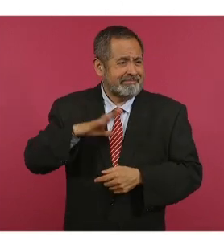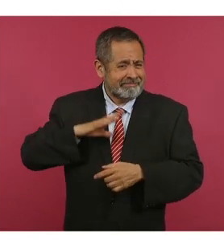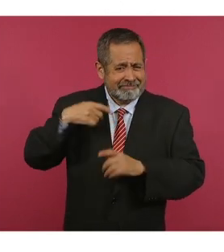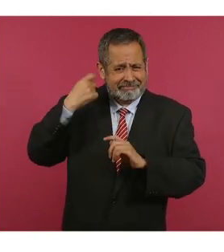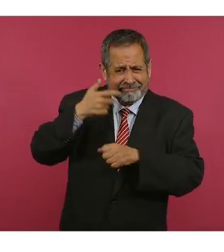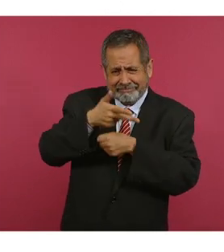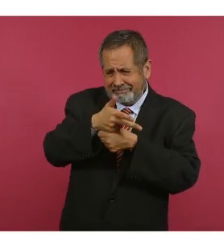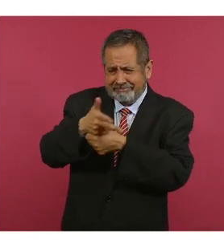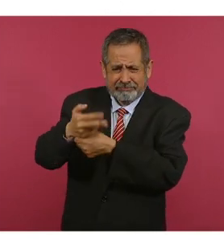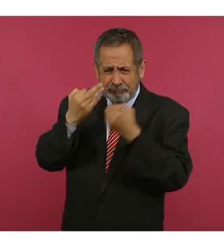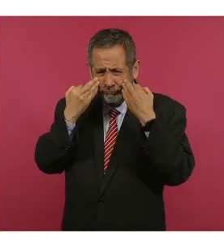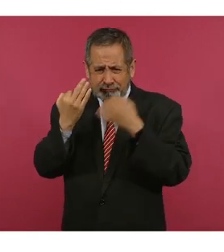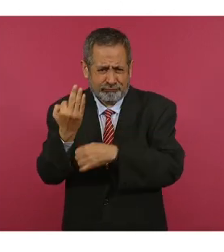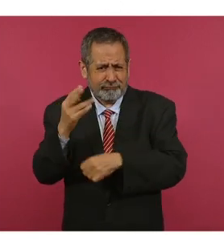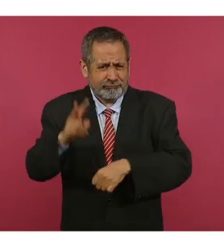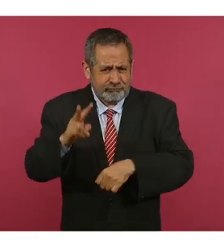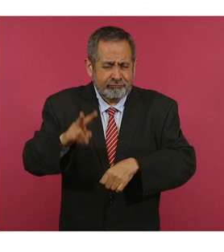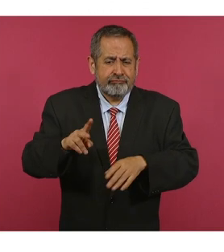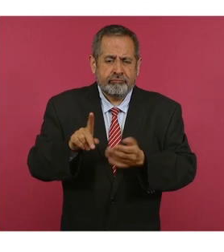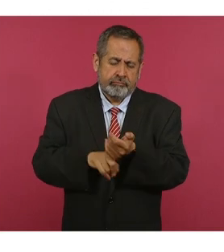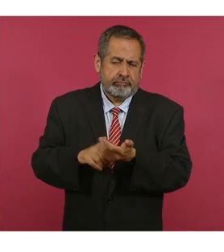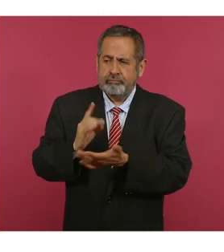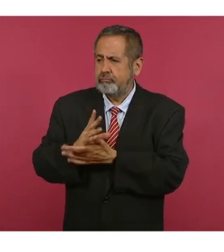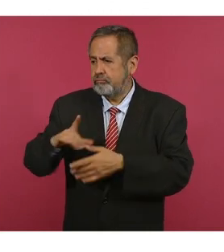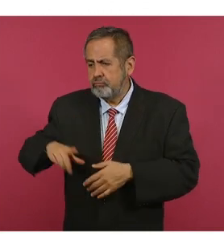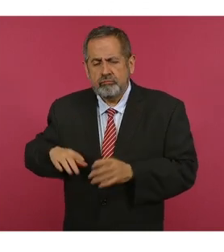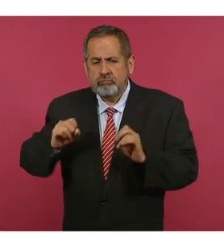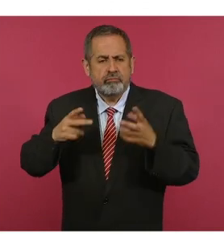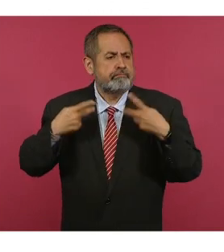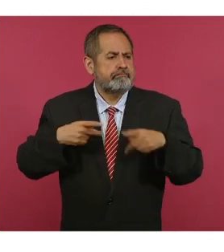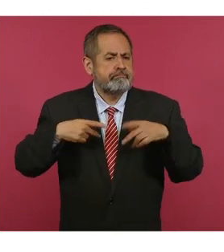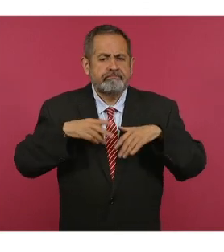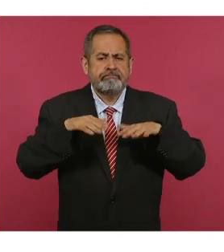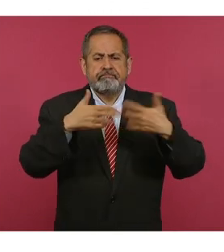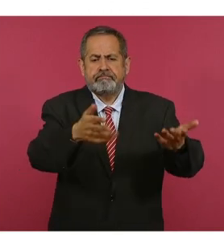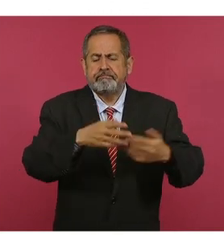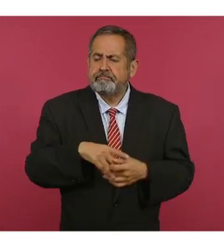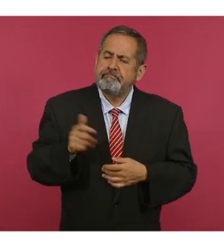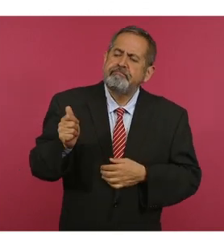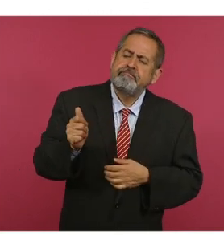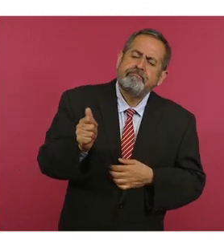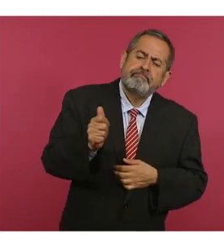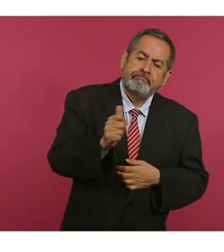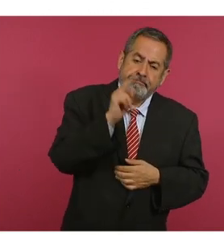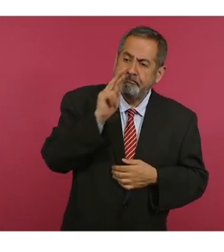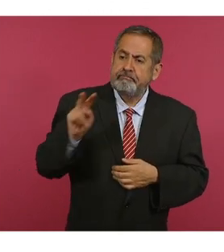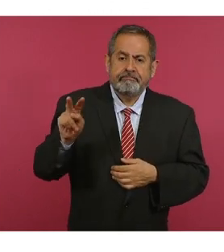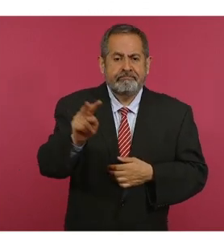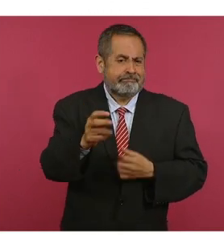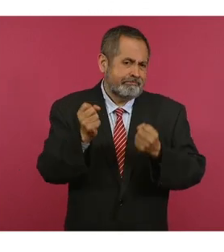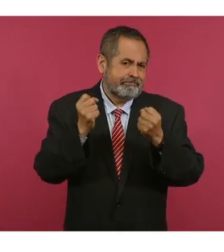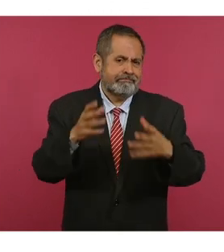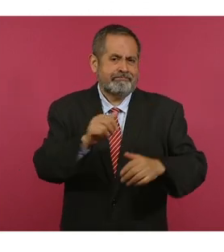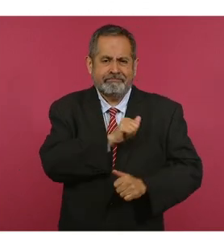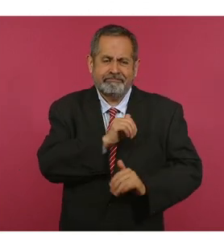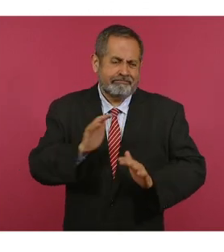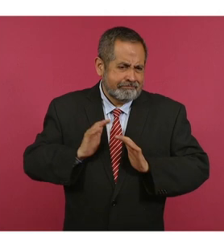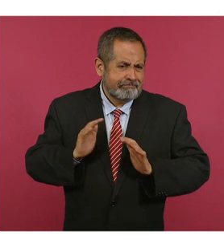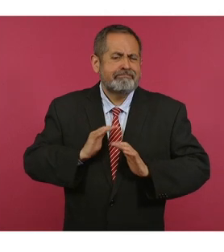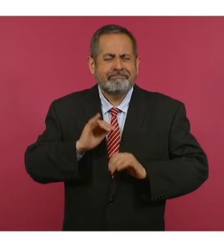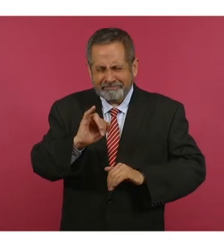solamente de las cuentas oficiales del gobierno, sino también de los usuarios de las redes sociales y de las personas que han